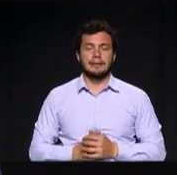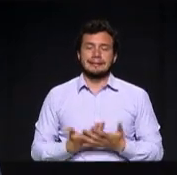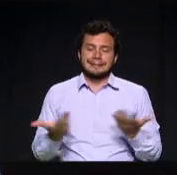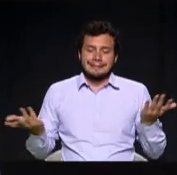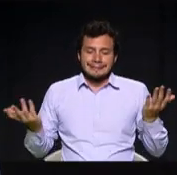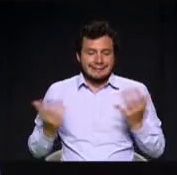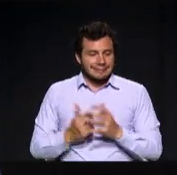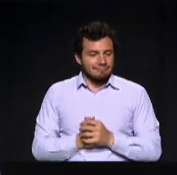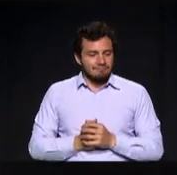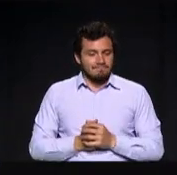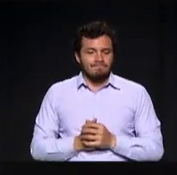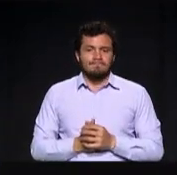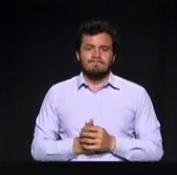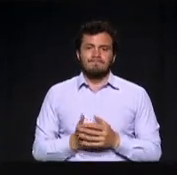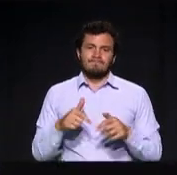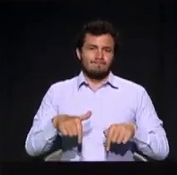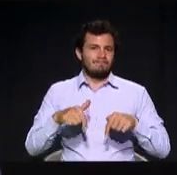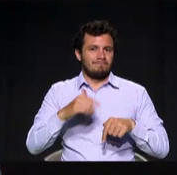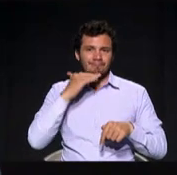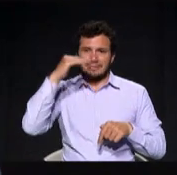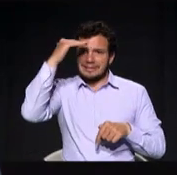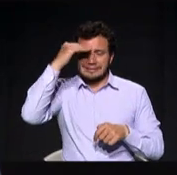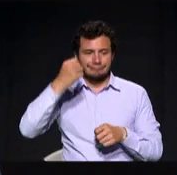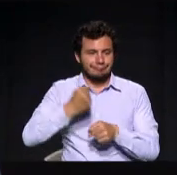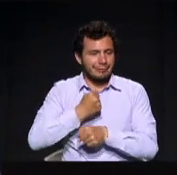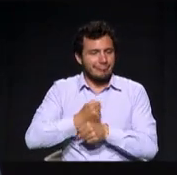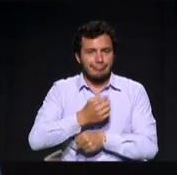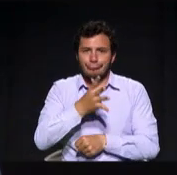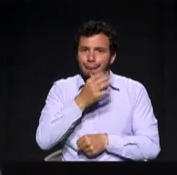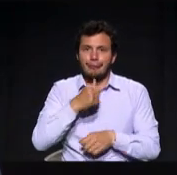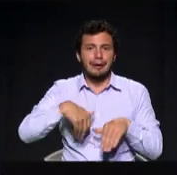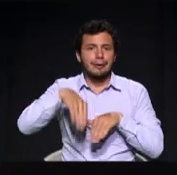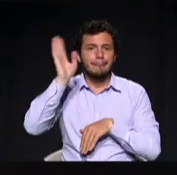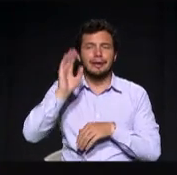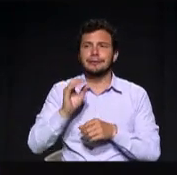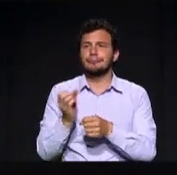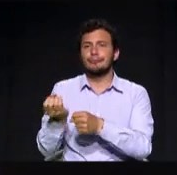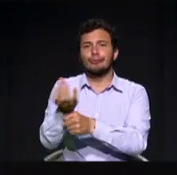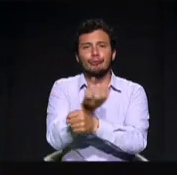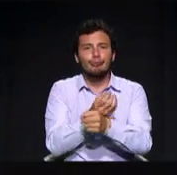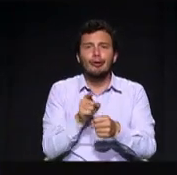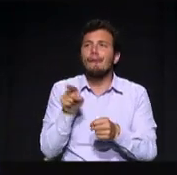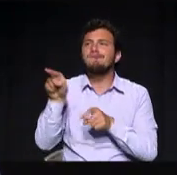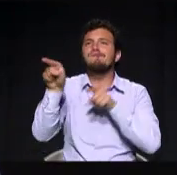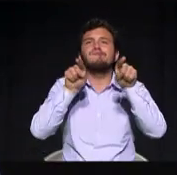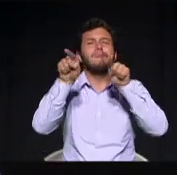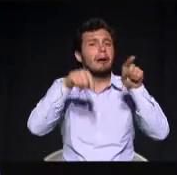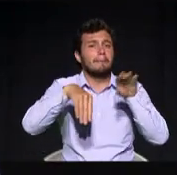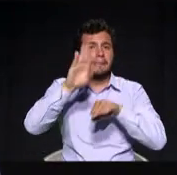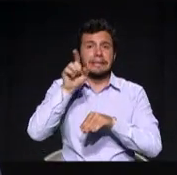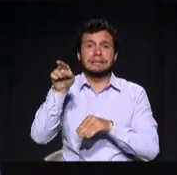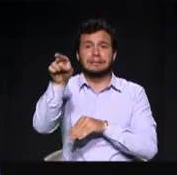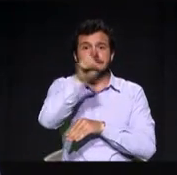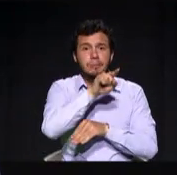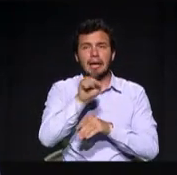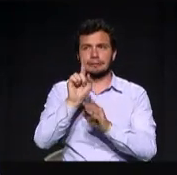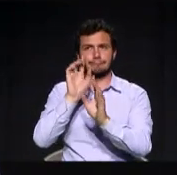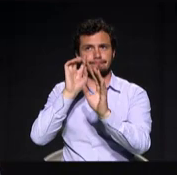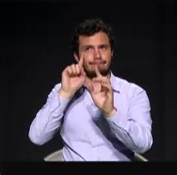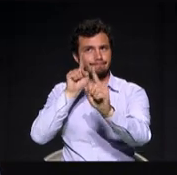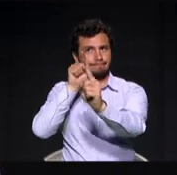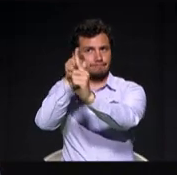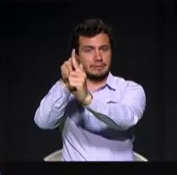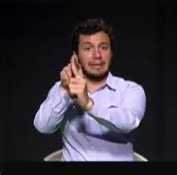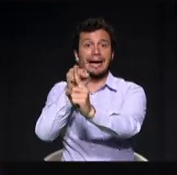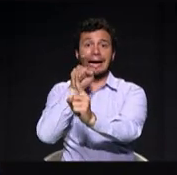con el desempleo porque es mucho más alto en las comunas más populares por eso necesitamos enfocarnos allí crear y